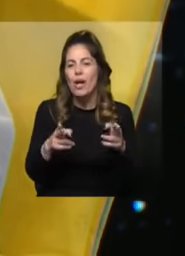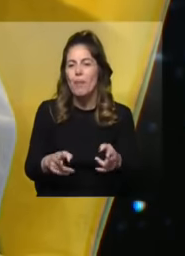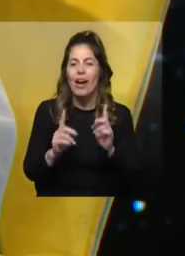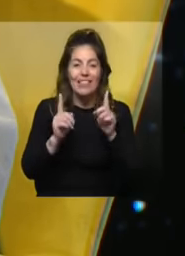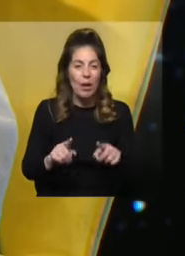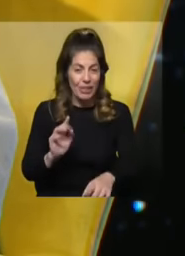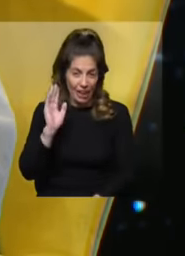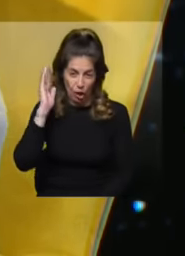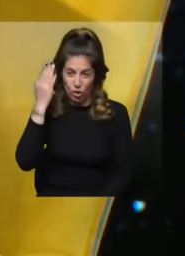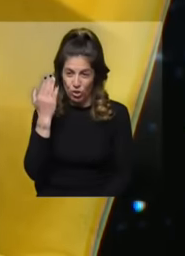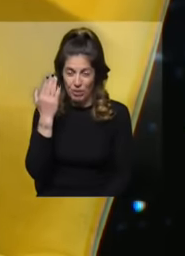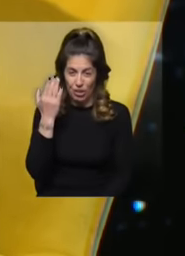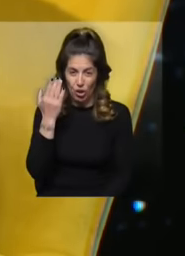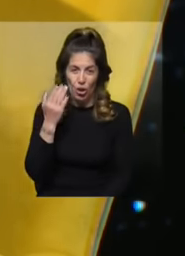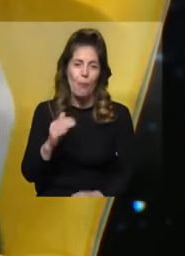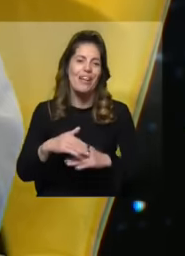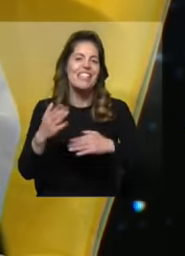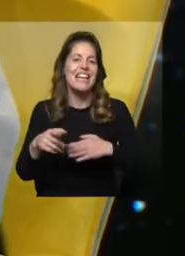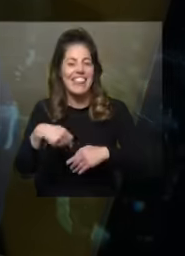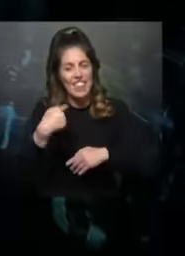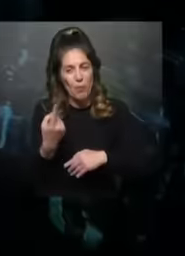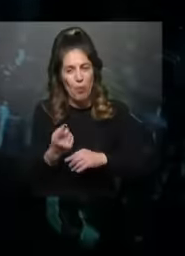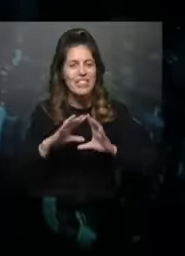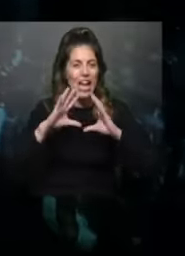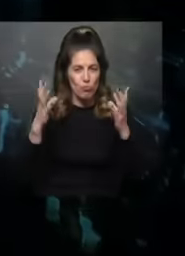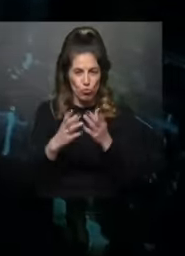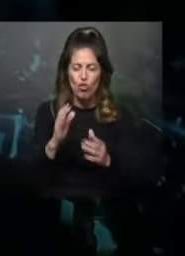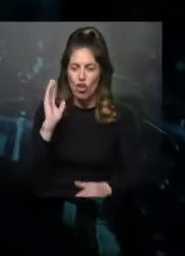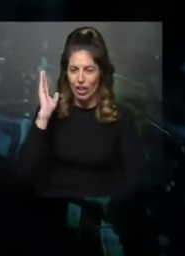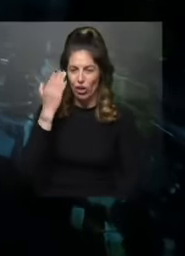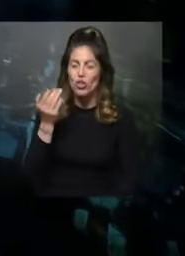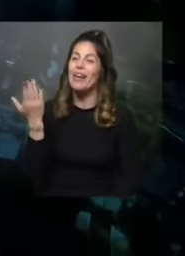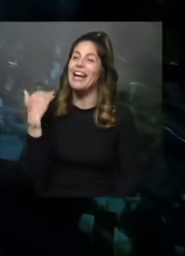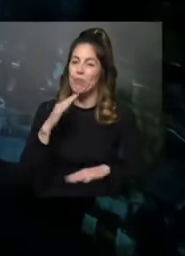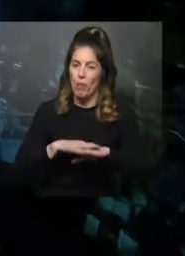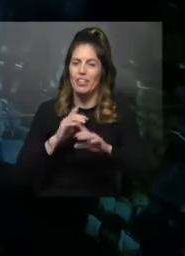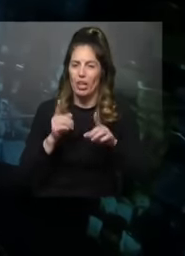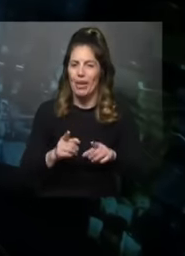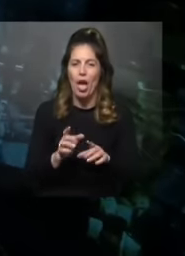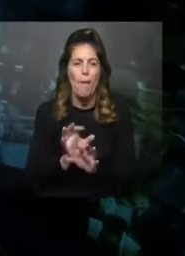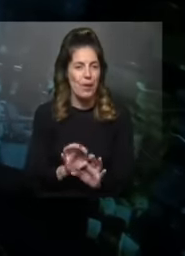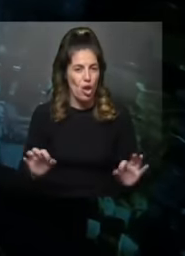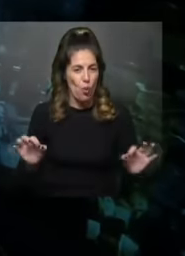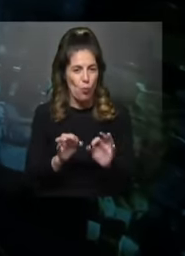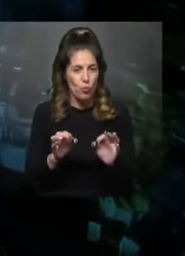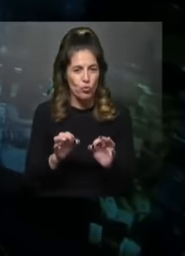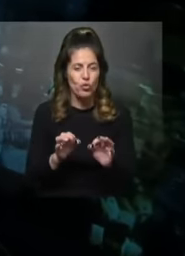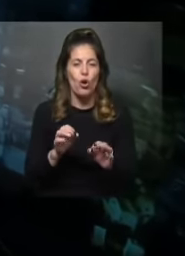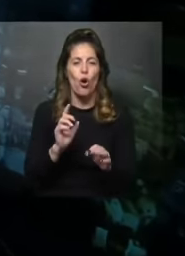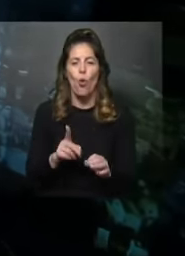tuvo reconocimiento. Más allá, sí, que después el mundo, sí, lo reconoció, pero en aquel momento... Sí, no, pero músicos como Manolo